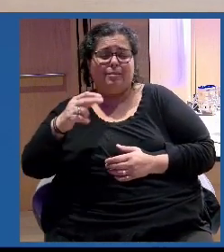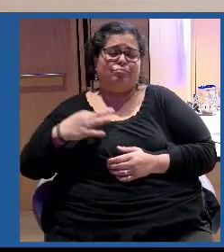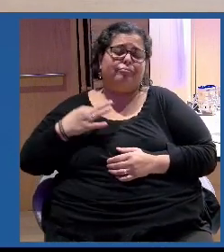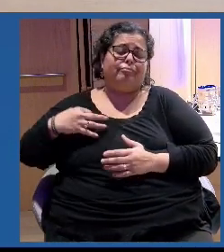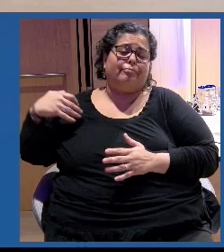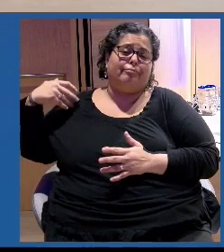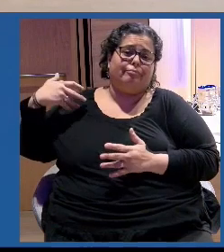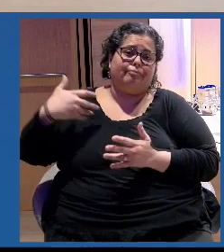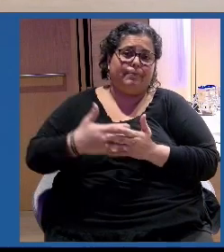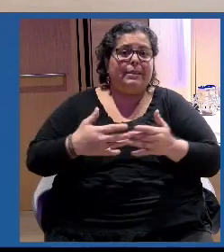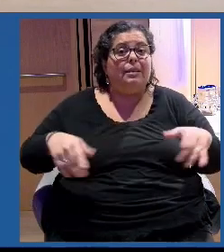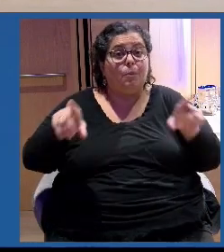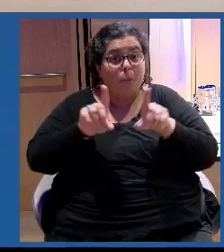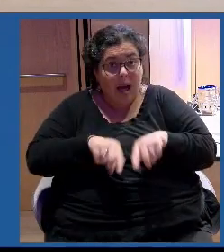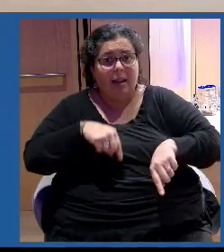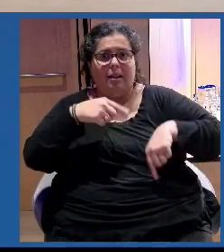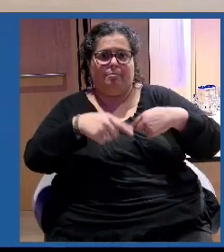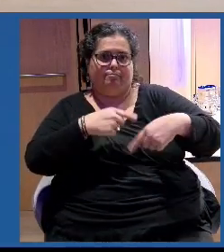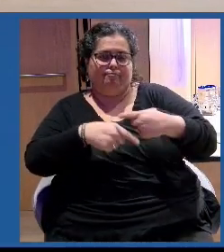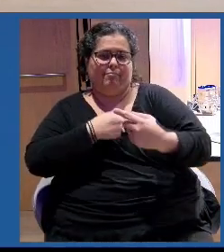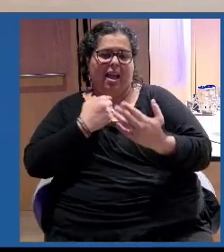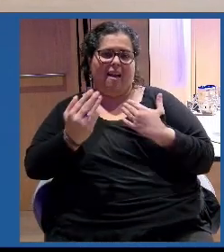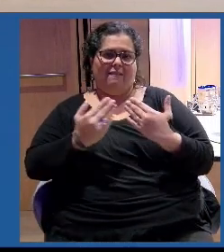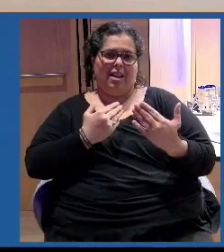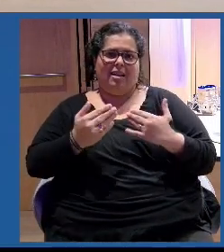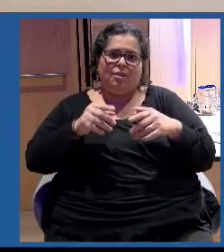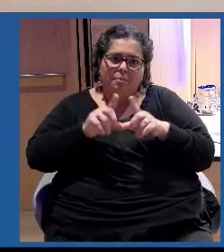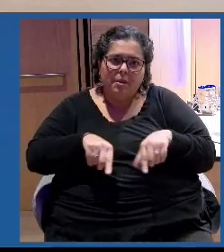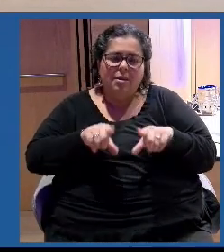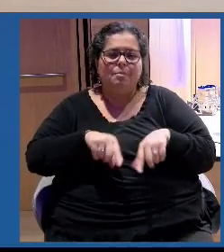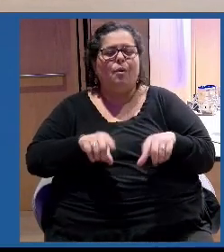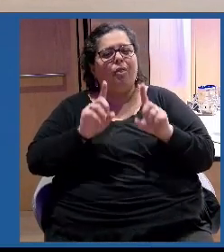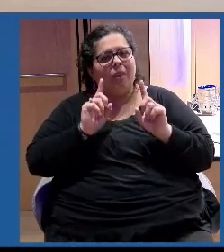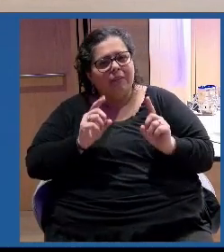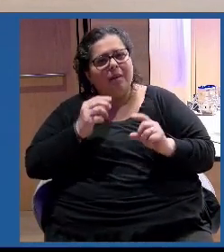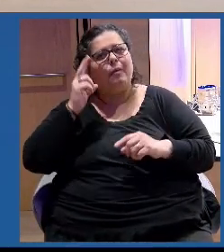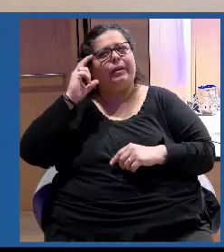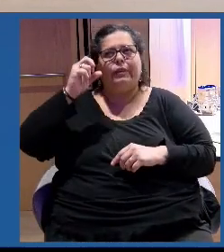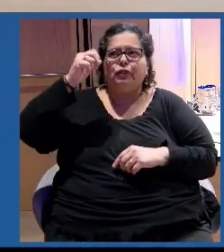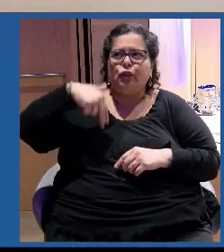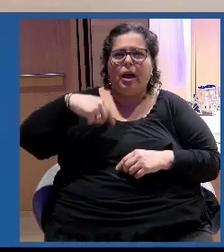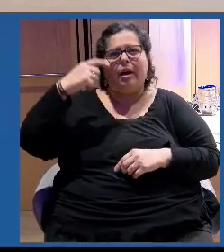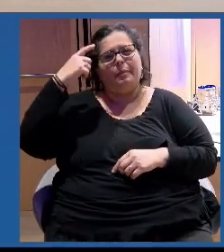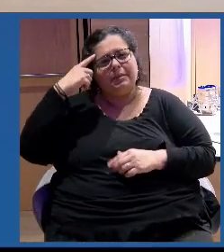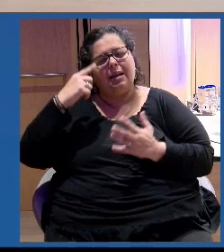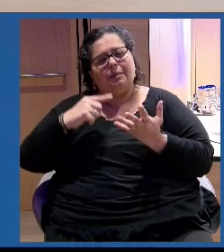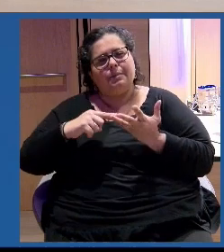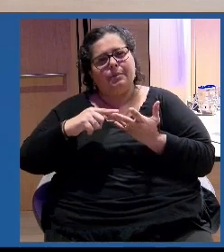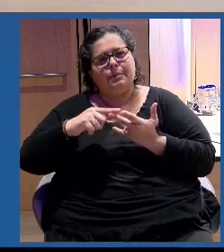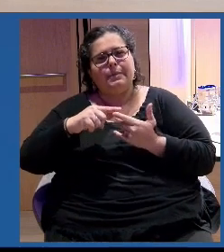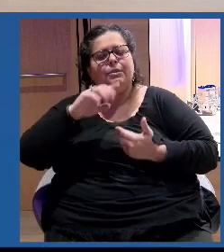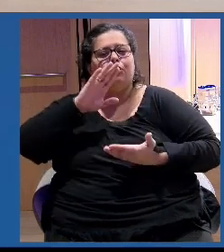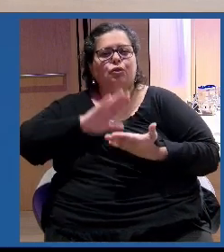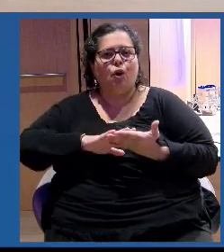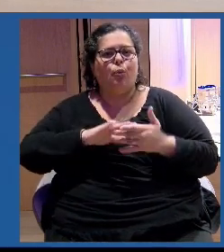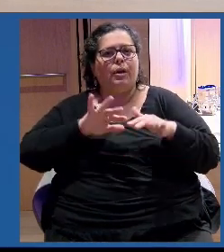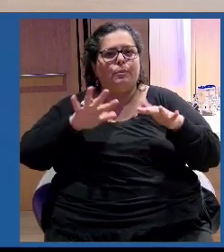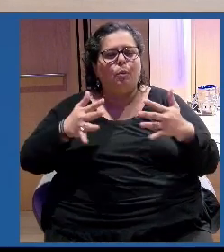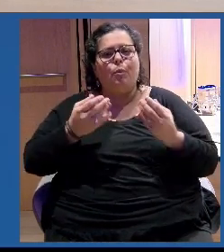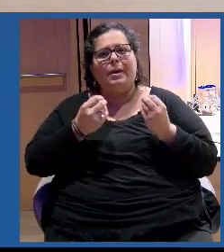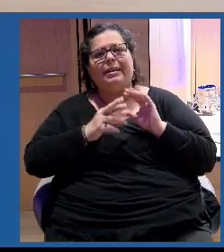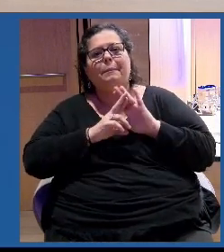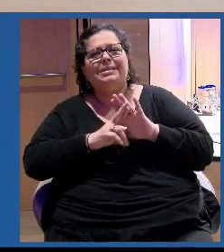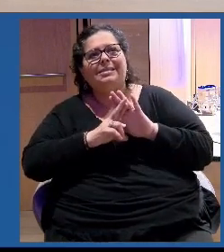después, sigamos hablando y sigamos teniendo que generar reflexiones alrededor de la importancia de la